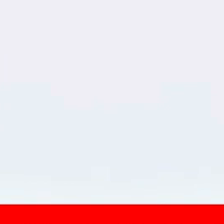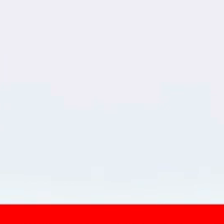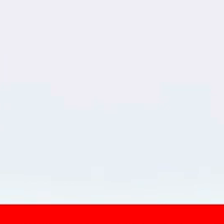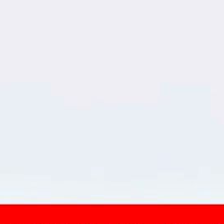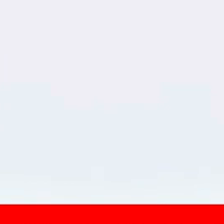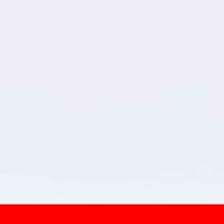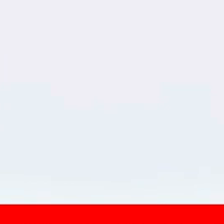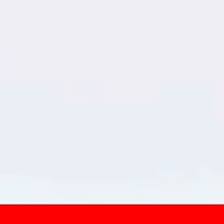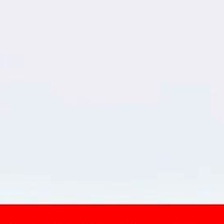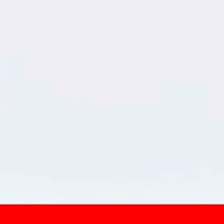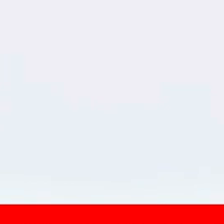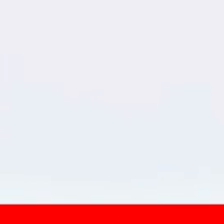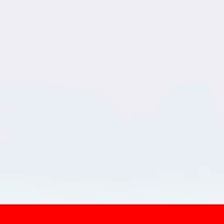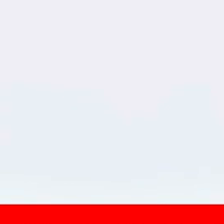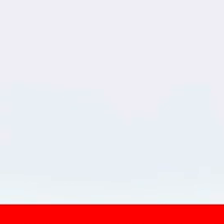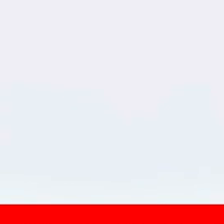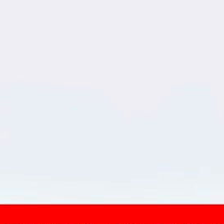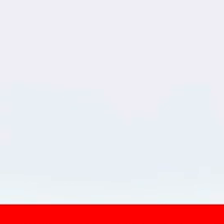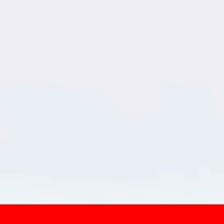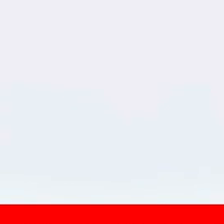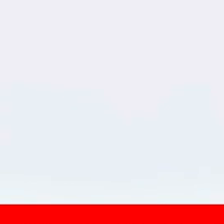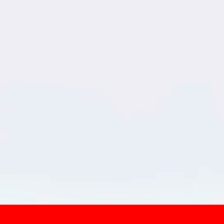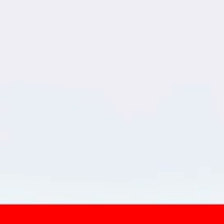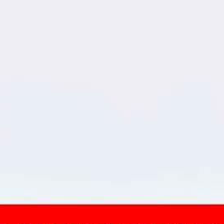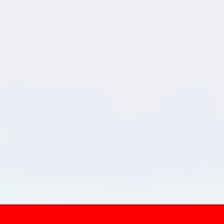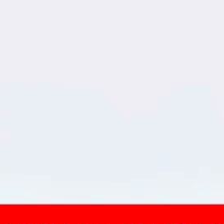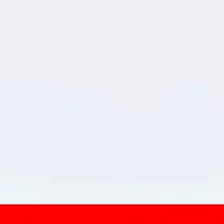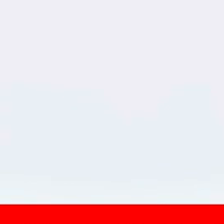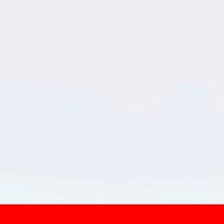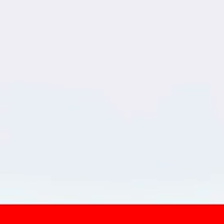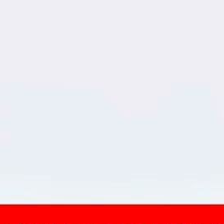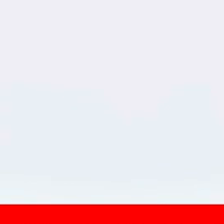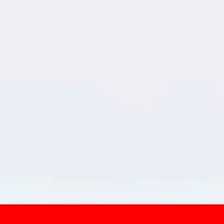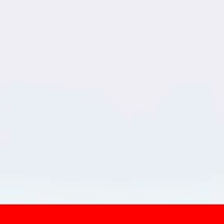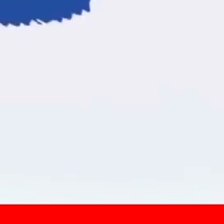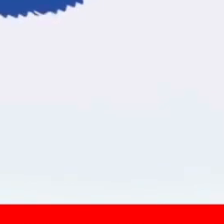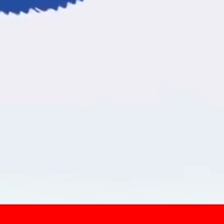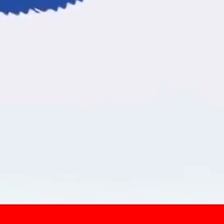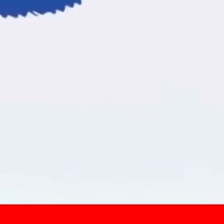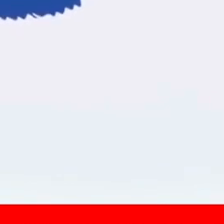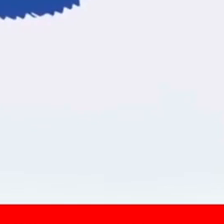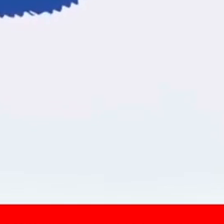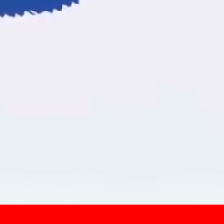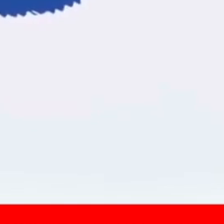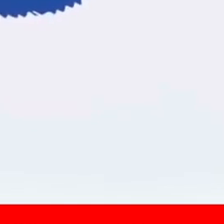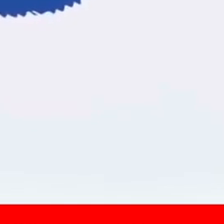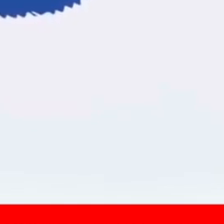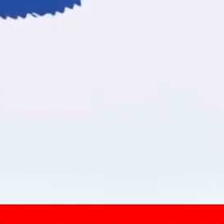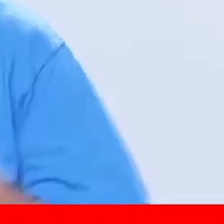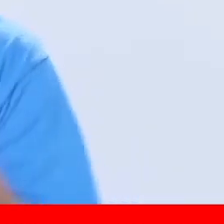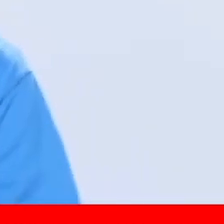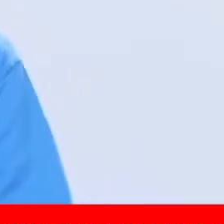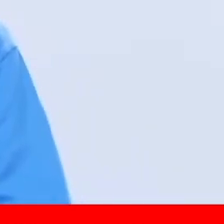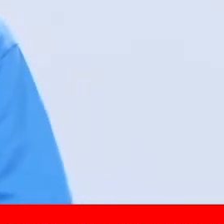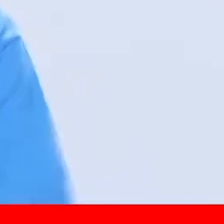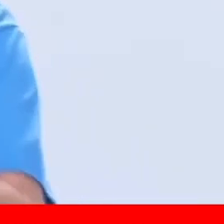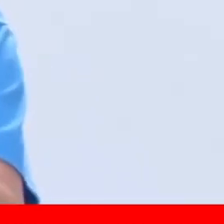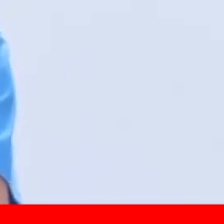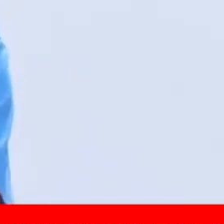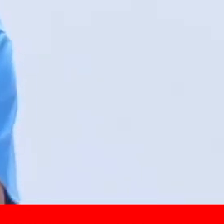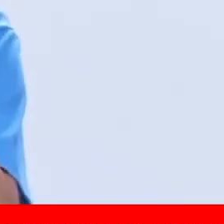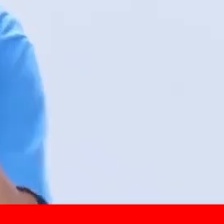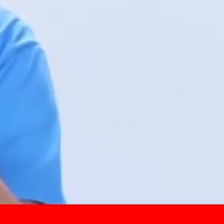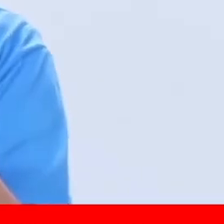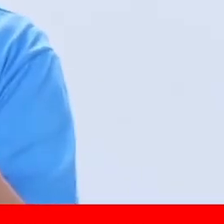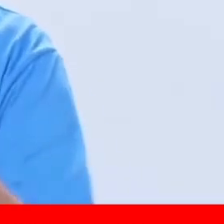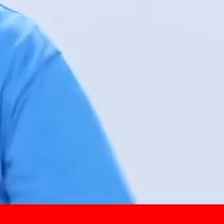cuerpo lleno de púas? Asusta a sus enemigos. Y si alguno lo amenaza, ¿se convierte en un ovillo? ¿La tienes? A